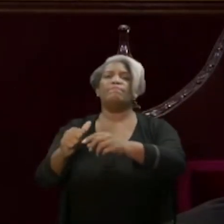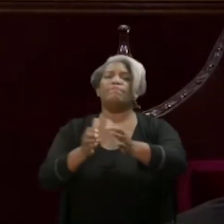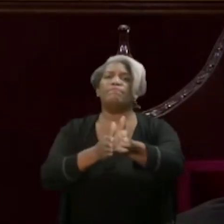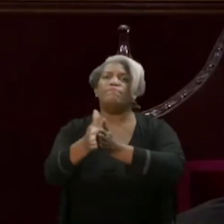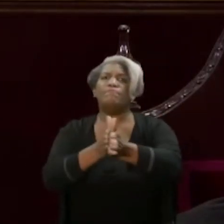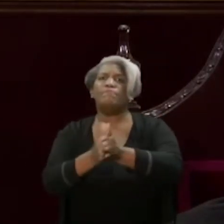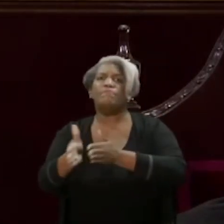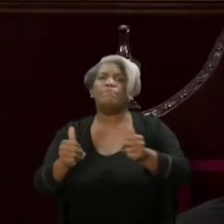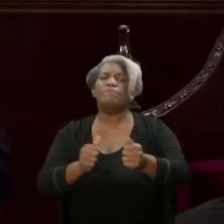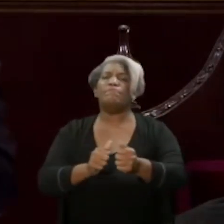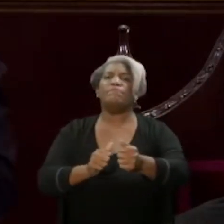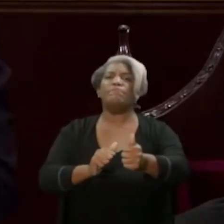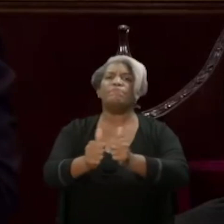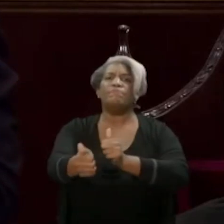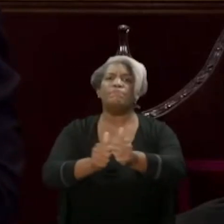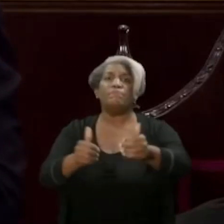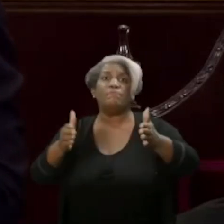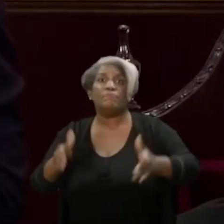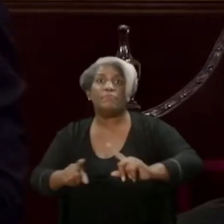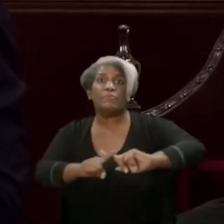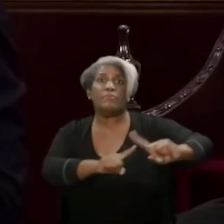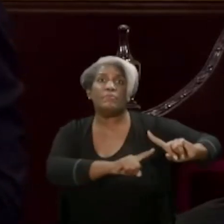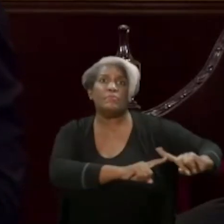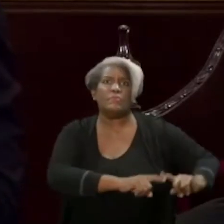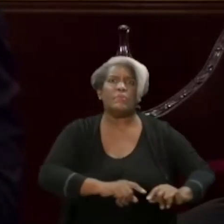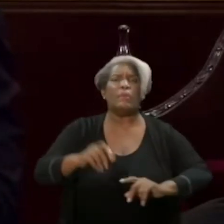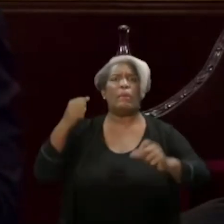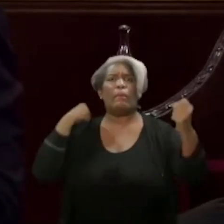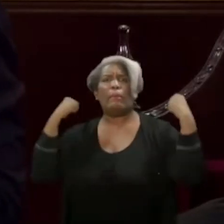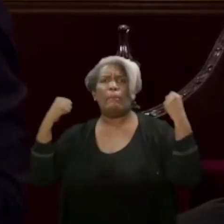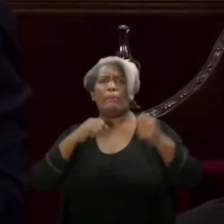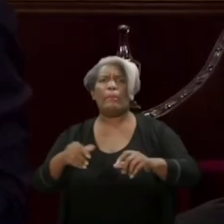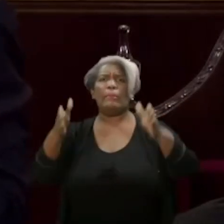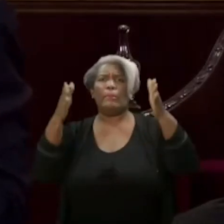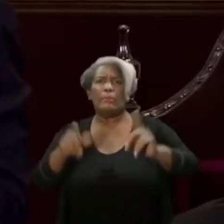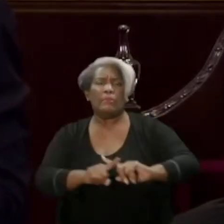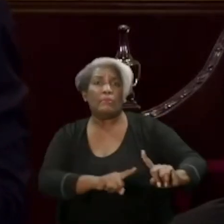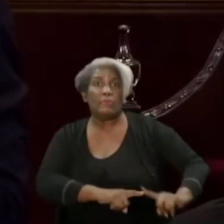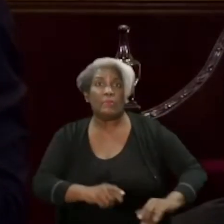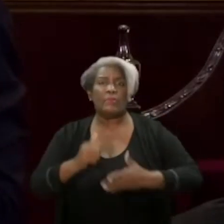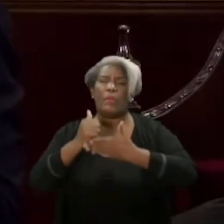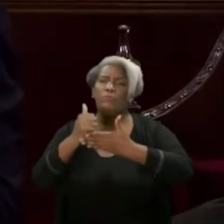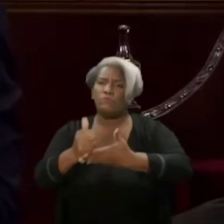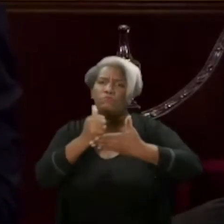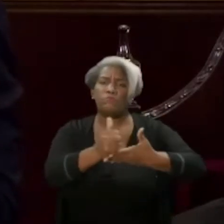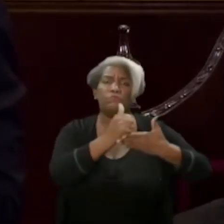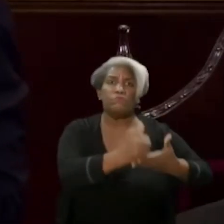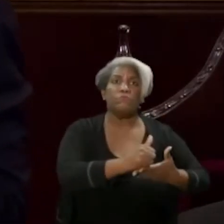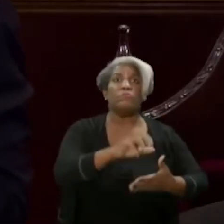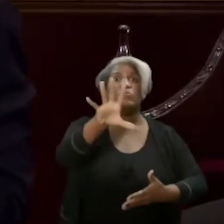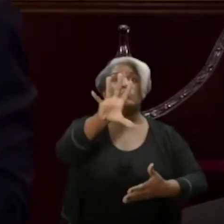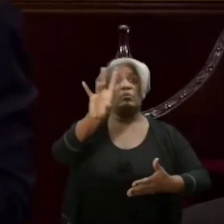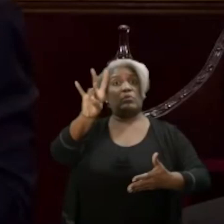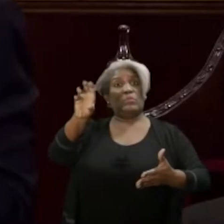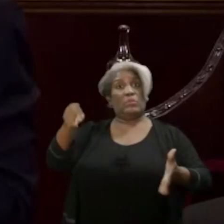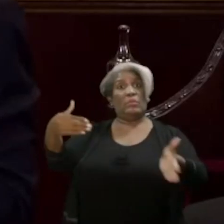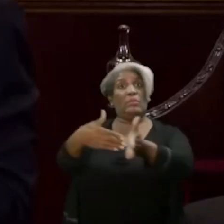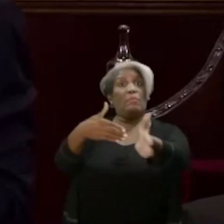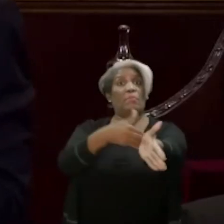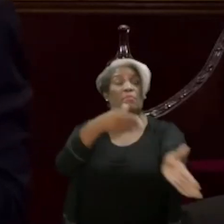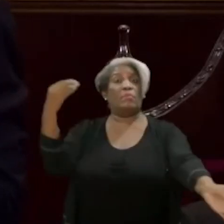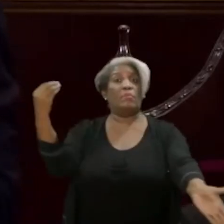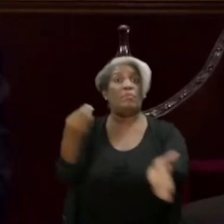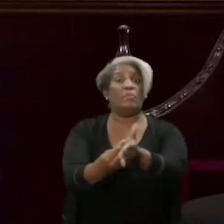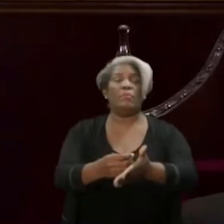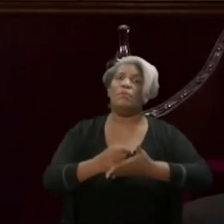inversión de 58 millones de pesos, así como aportes a sus federaciones por un monto de más de 570 millones de pesos.